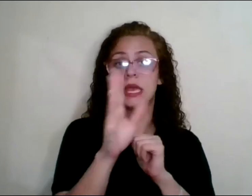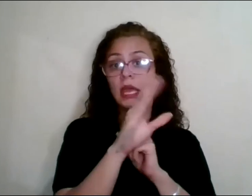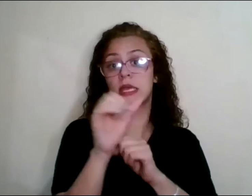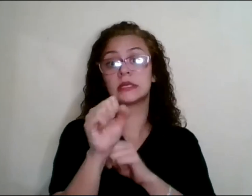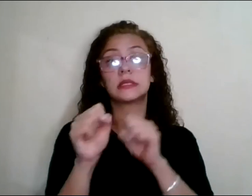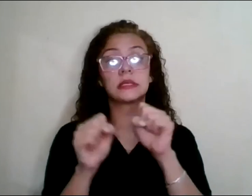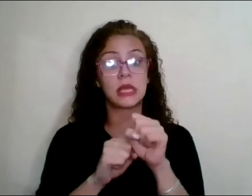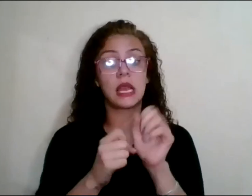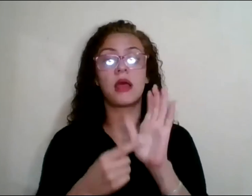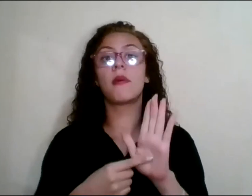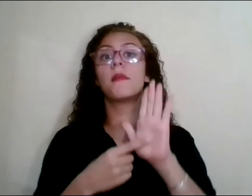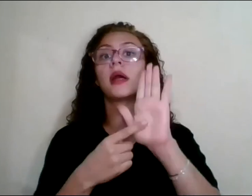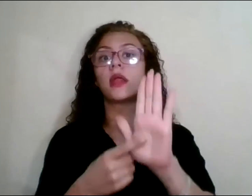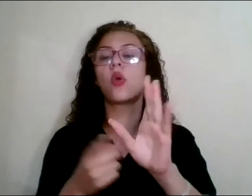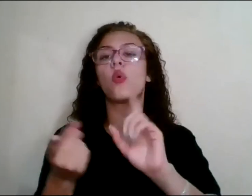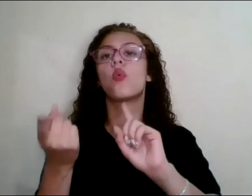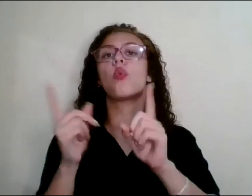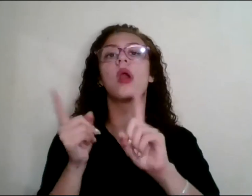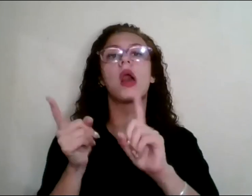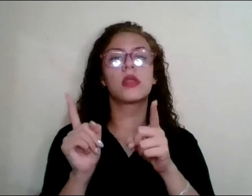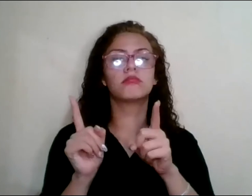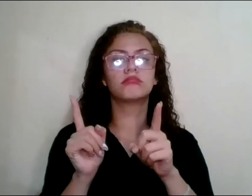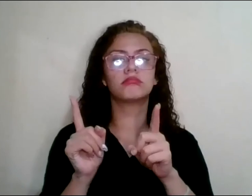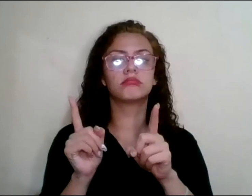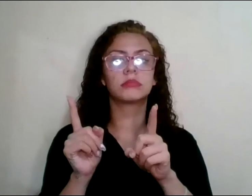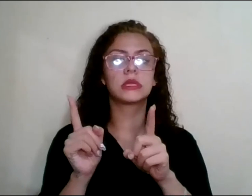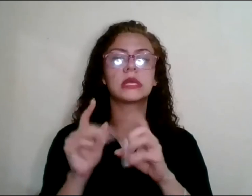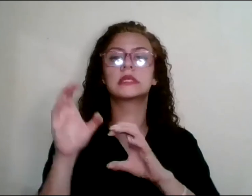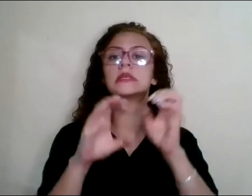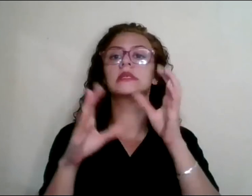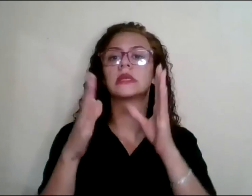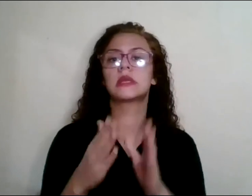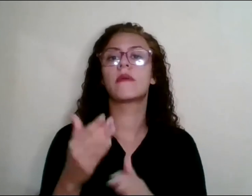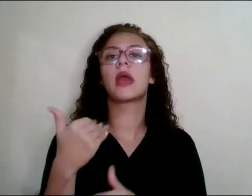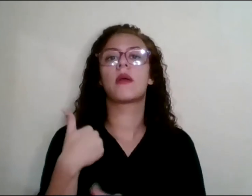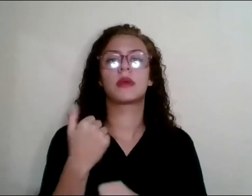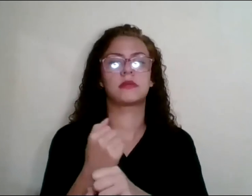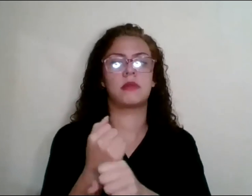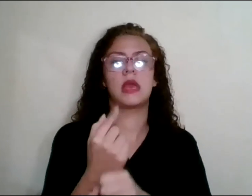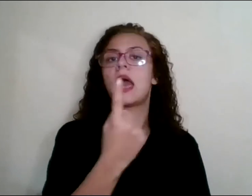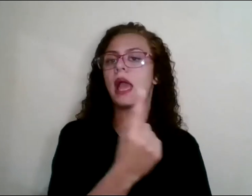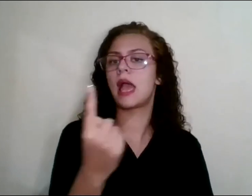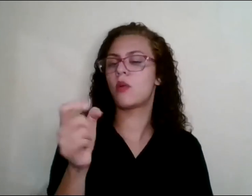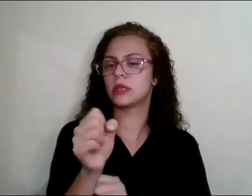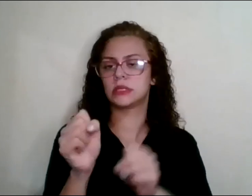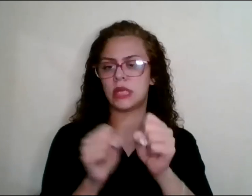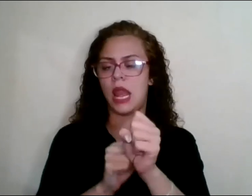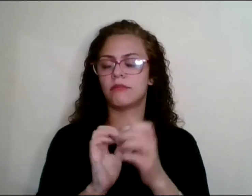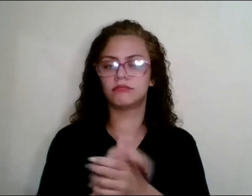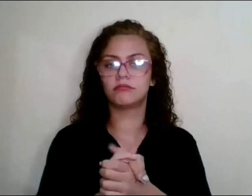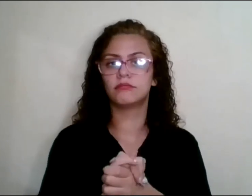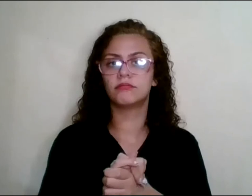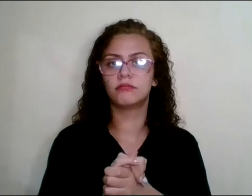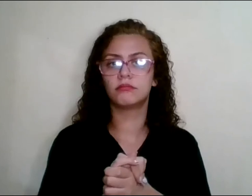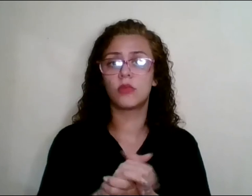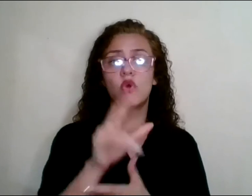les vamos a presentar cuál va a ser la científica que vamos a trabajar en cada una de esas salas.